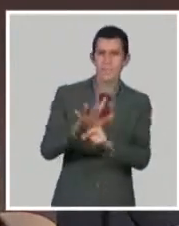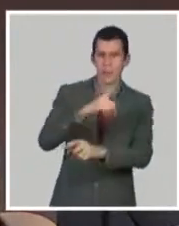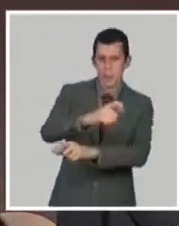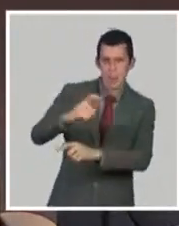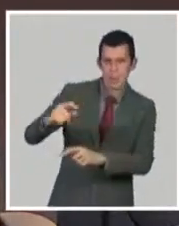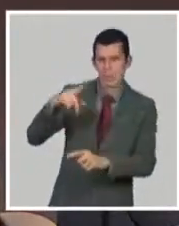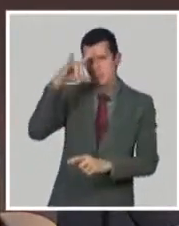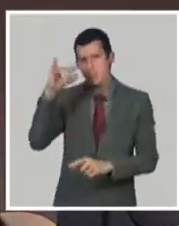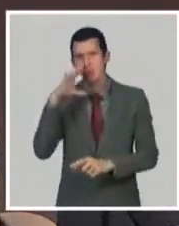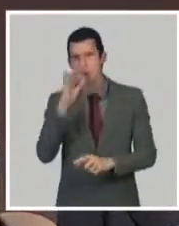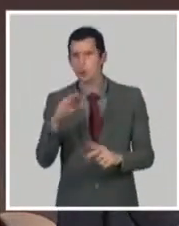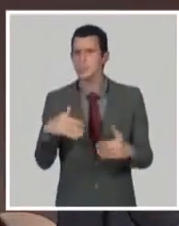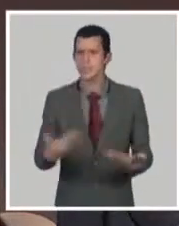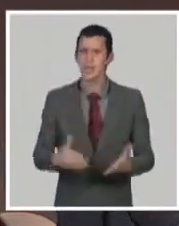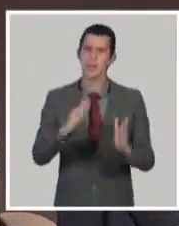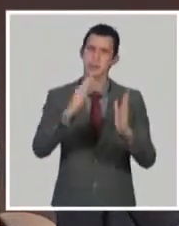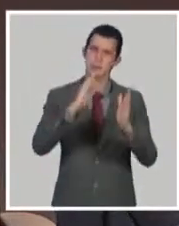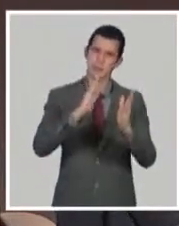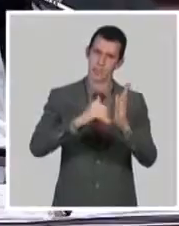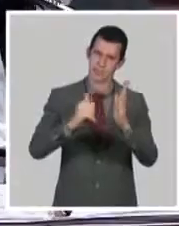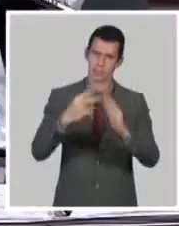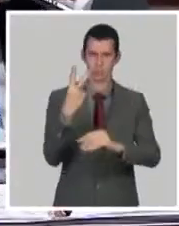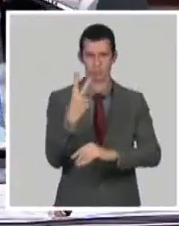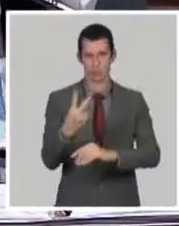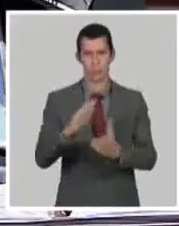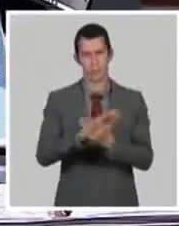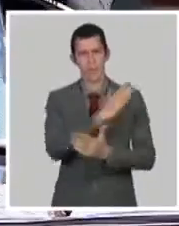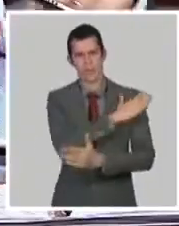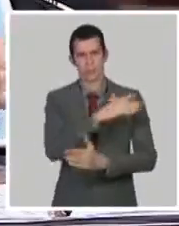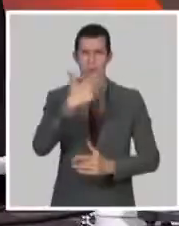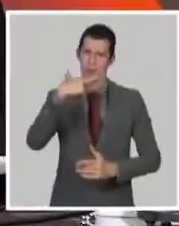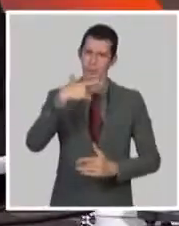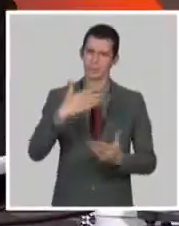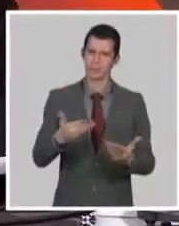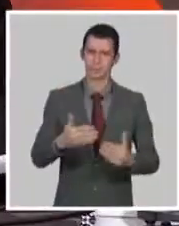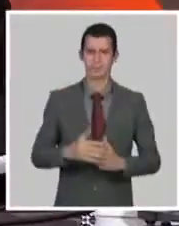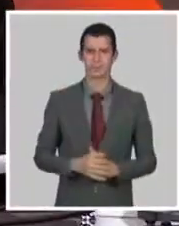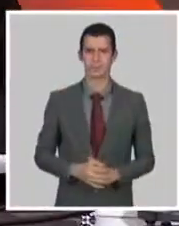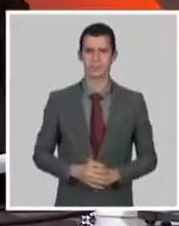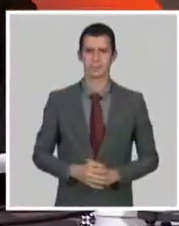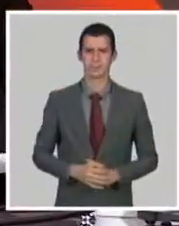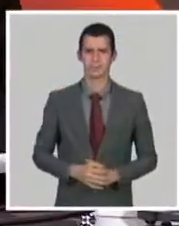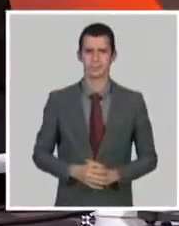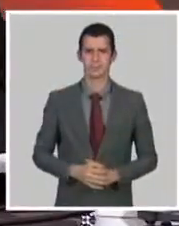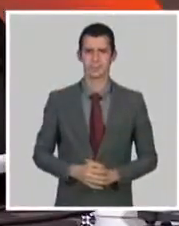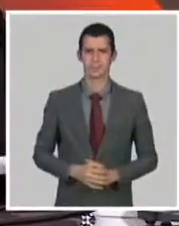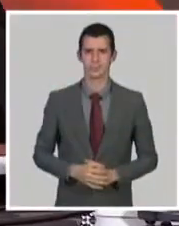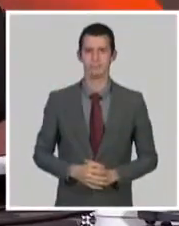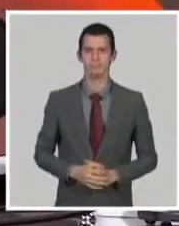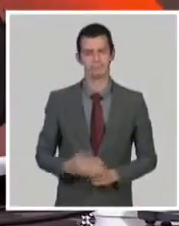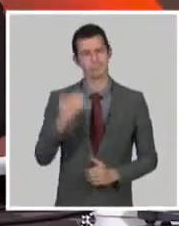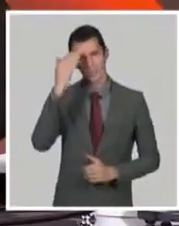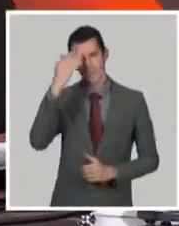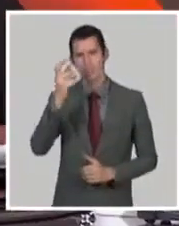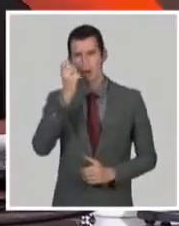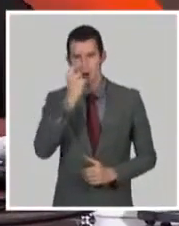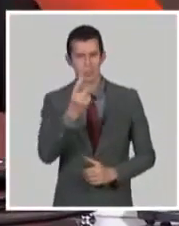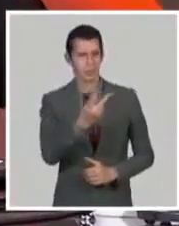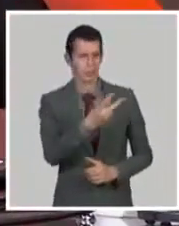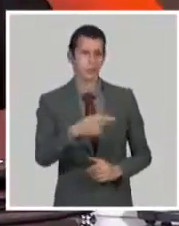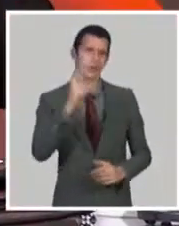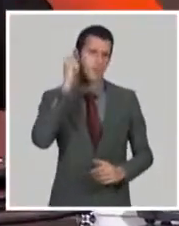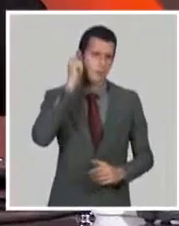vamos a poder disfrutar de nuestras vacunas soberanas. Bueno, muchísimas gracias, Eduardo, muchísimas gracias a la doctora Marta, al doctor Vicente, al